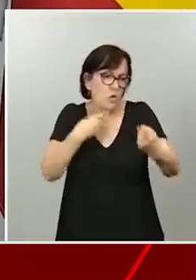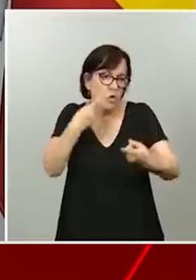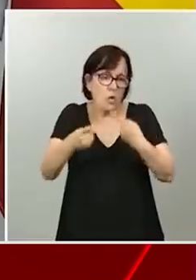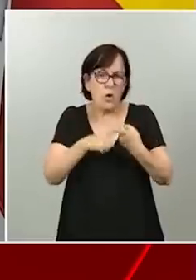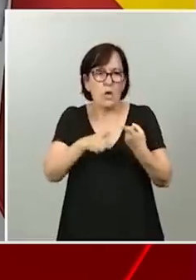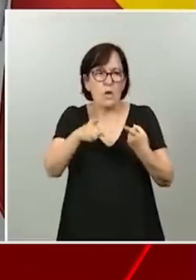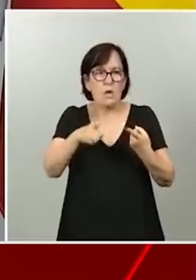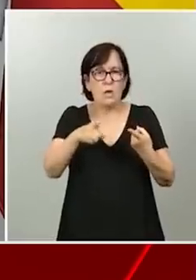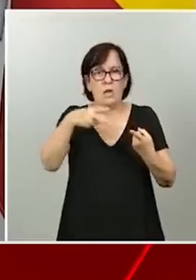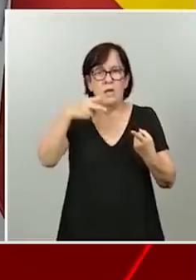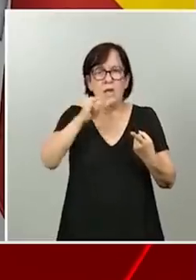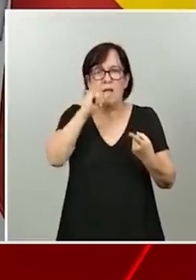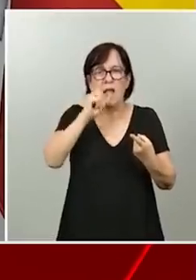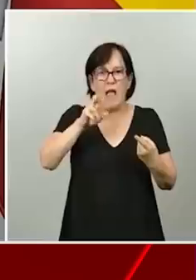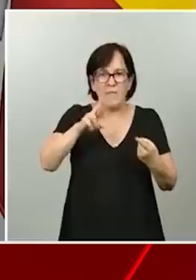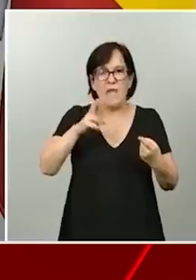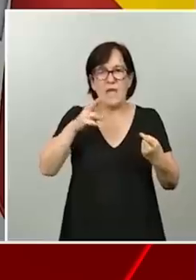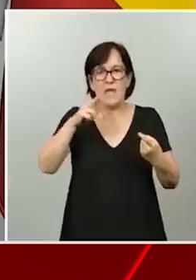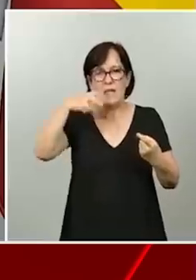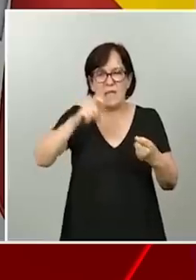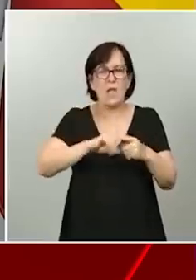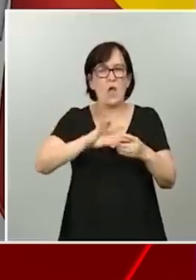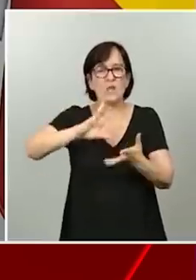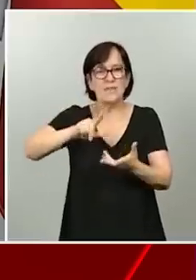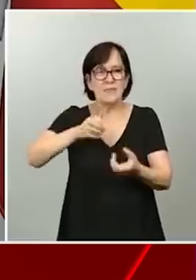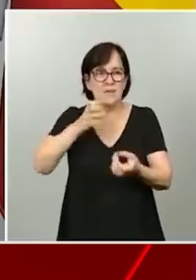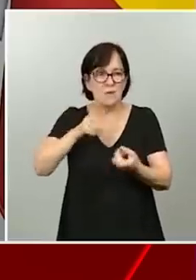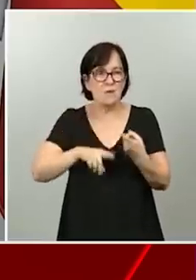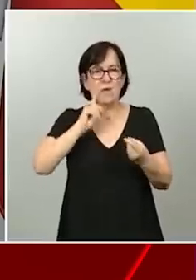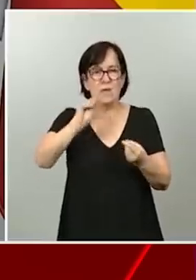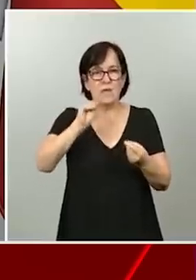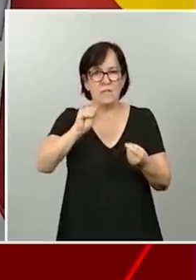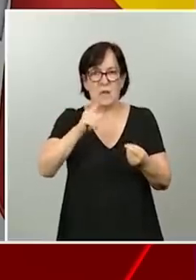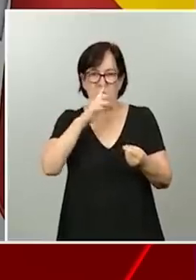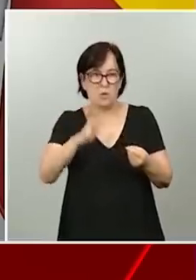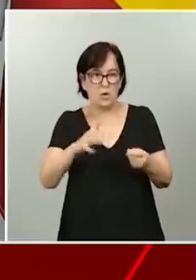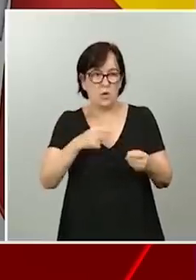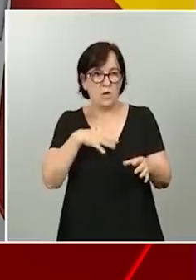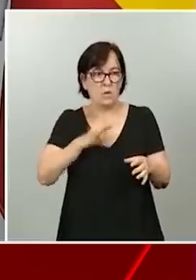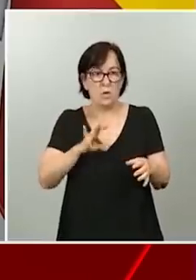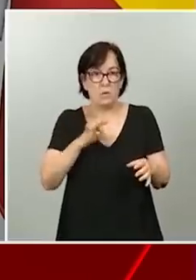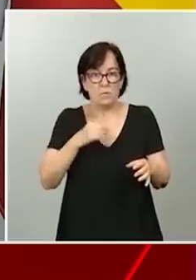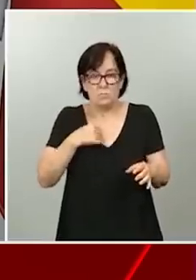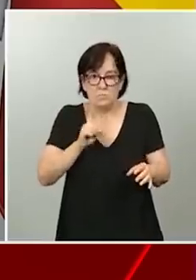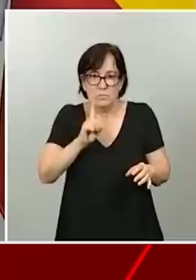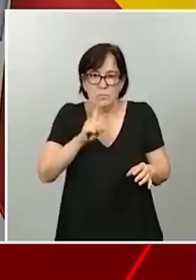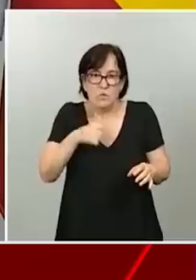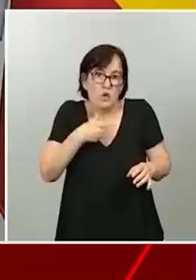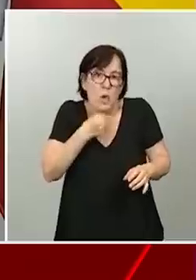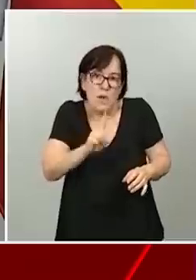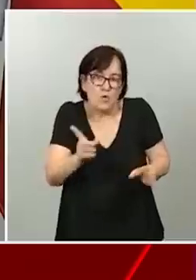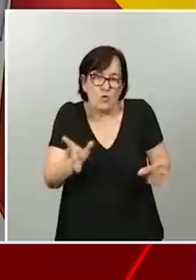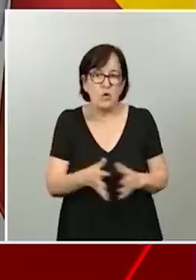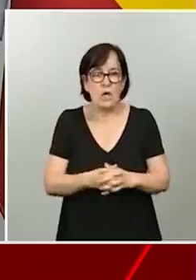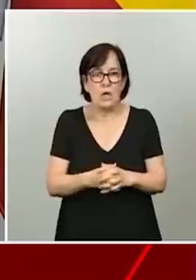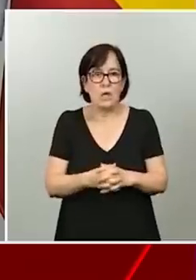operación su tía, ¿a qué venía? ¿A que se lo iban a repartir? Lo lanzo como pregunta, como hipótesis. Pero teniendo en cuenta que él no ha querido dar ni